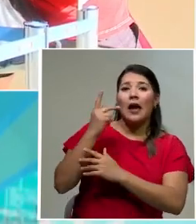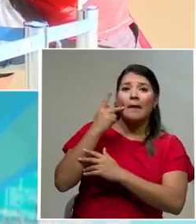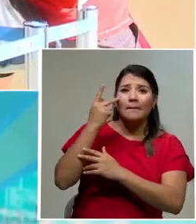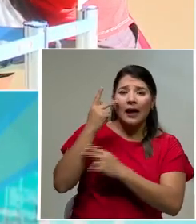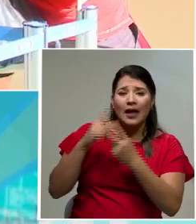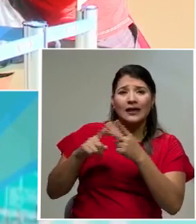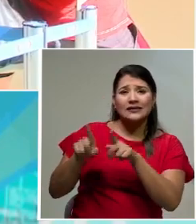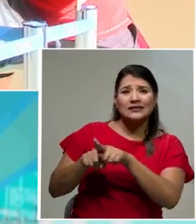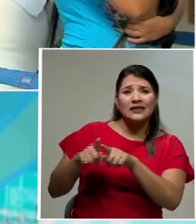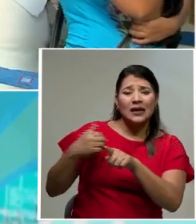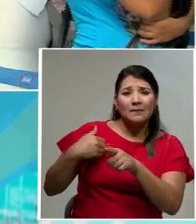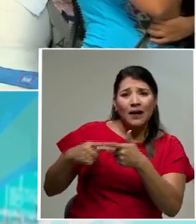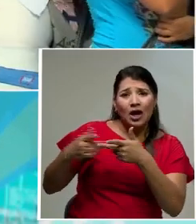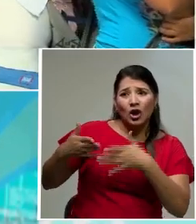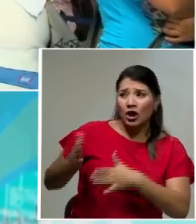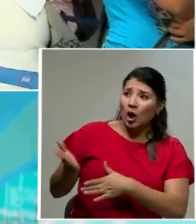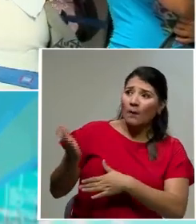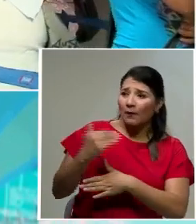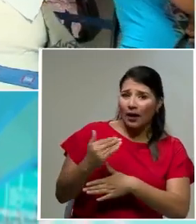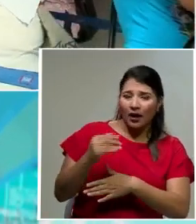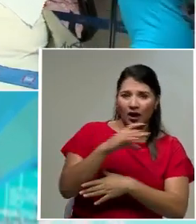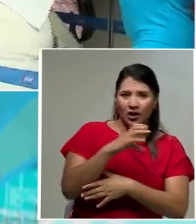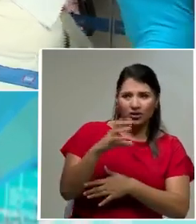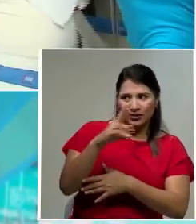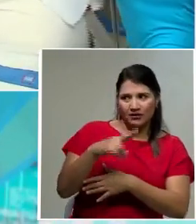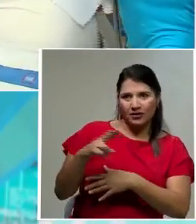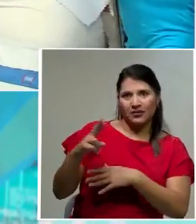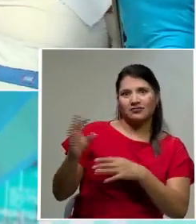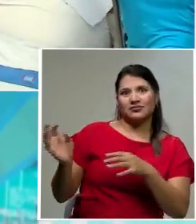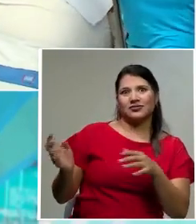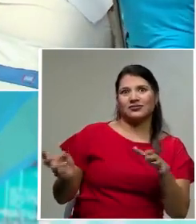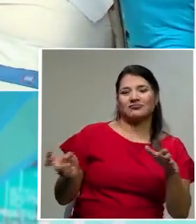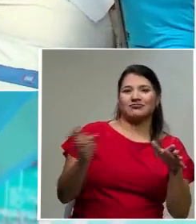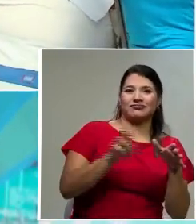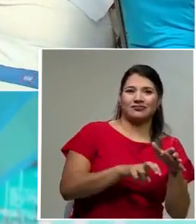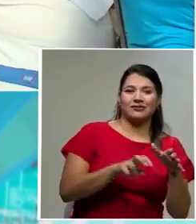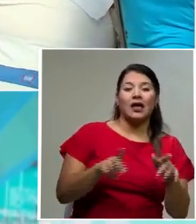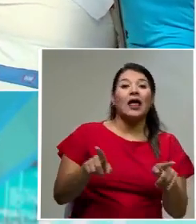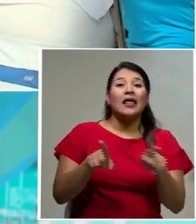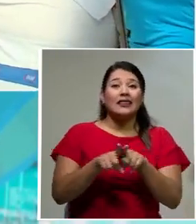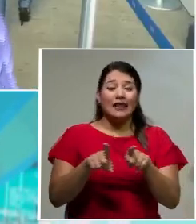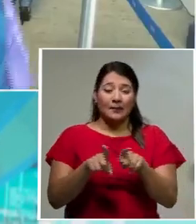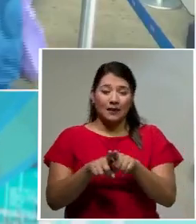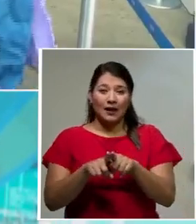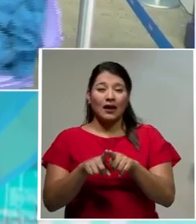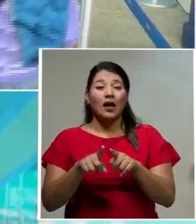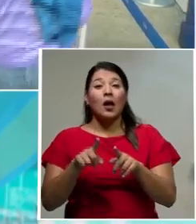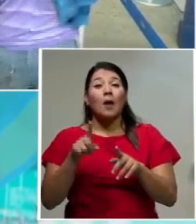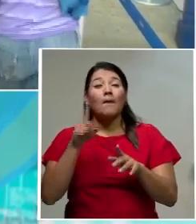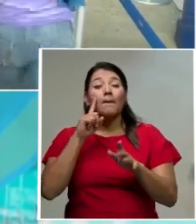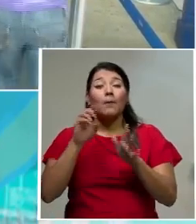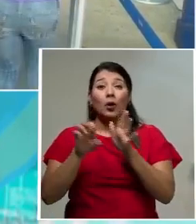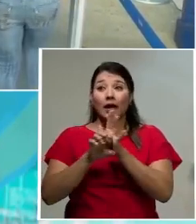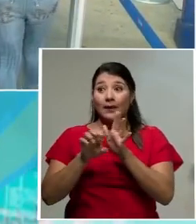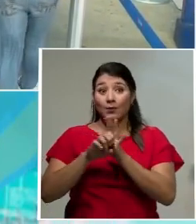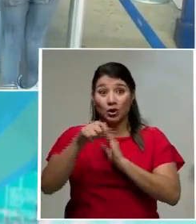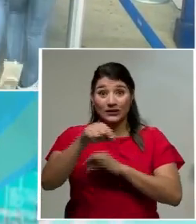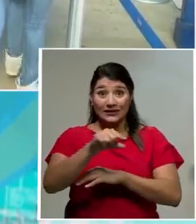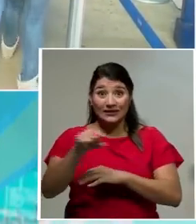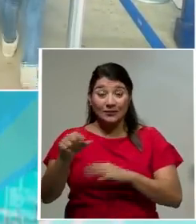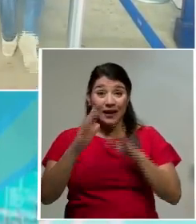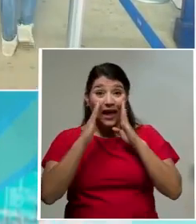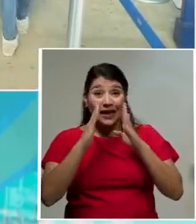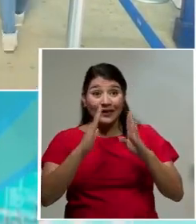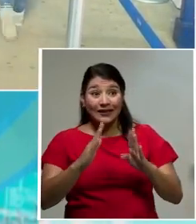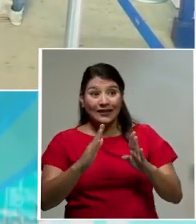también se ve un poco el incremento. Otros de ellos que definitivamente políticos, como los periodistas que hemos atendido esta semana,